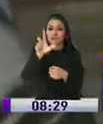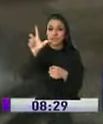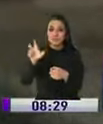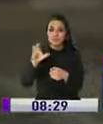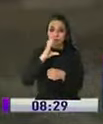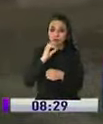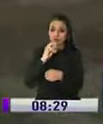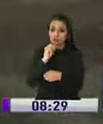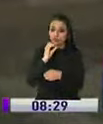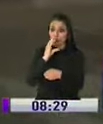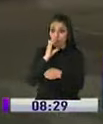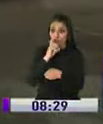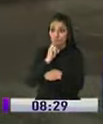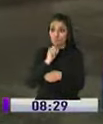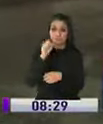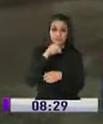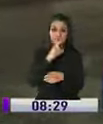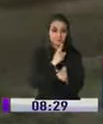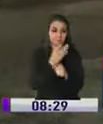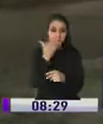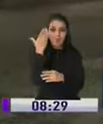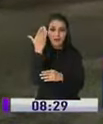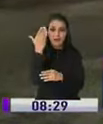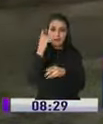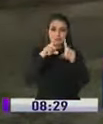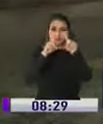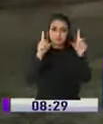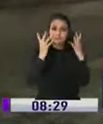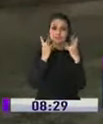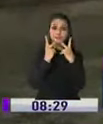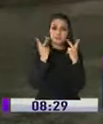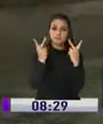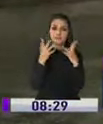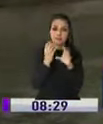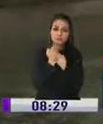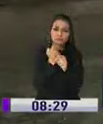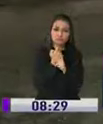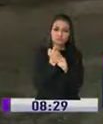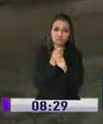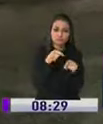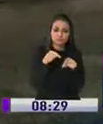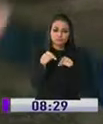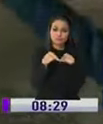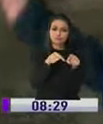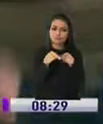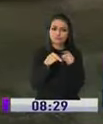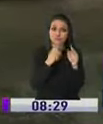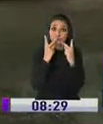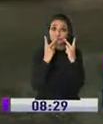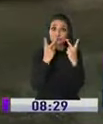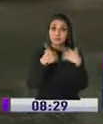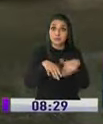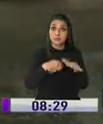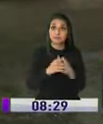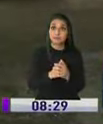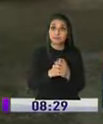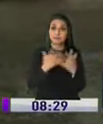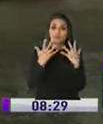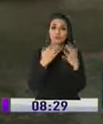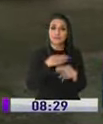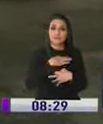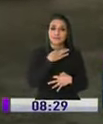Exactamente. La alcaldía a través del EMOP se encuentra realizando trabajos de señalización y, como ustedes pueden ver, también trabajos de obra civil con